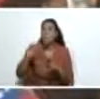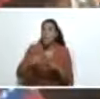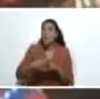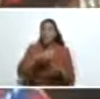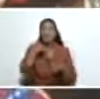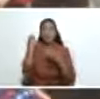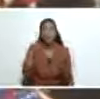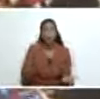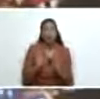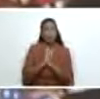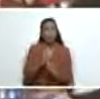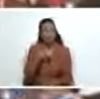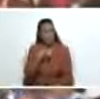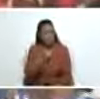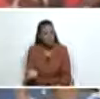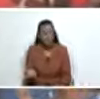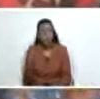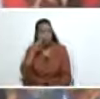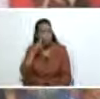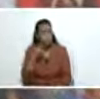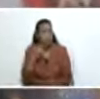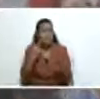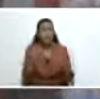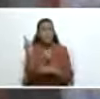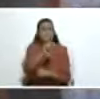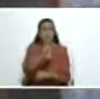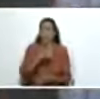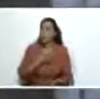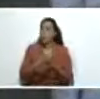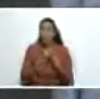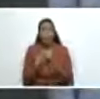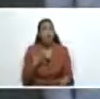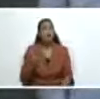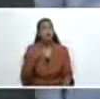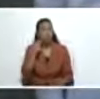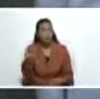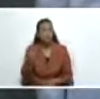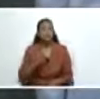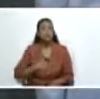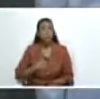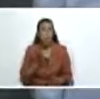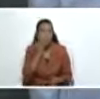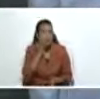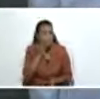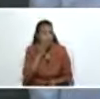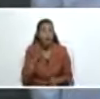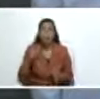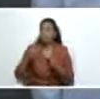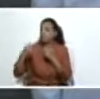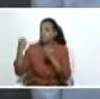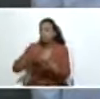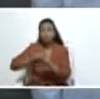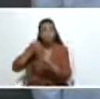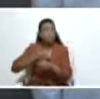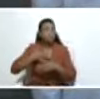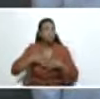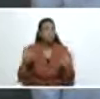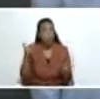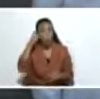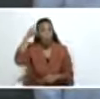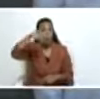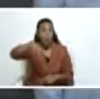matar. Y Sonia, con un embarazo de 7 meses, le dijo a la madre, madre, déjame luchar. Y